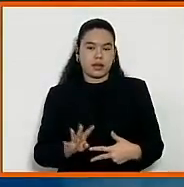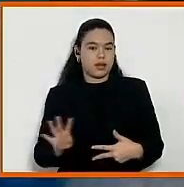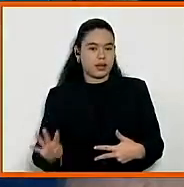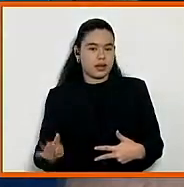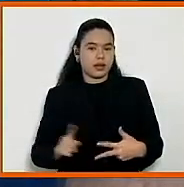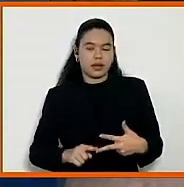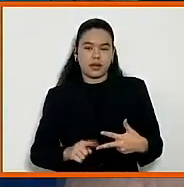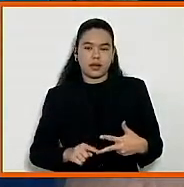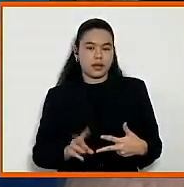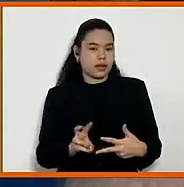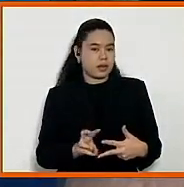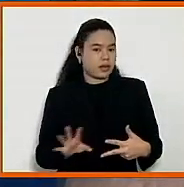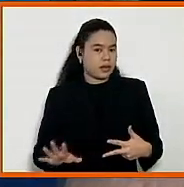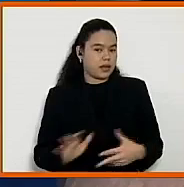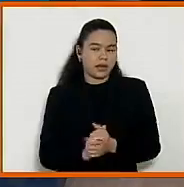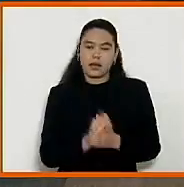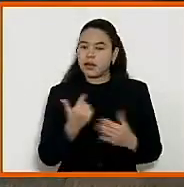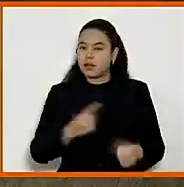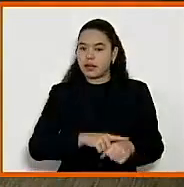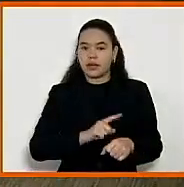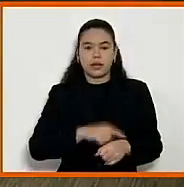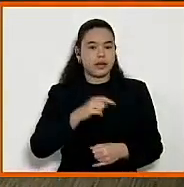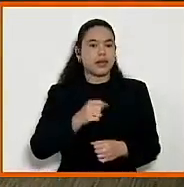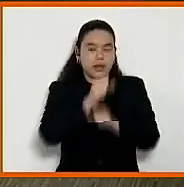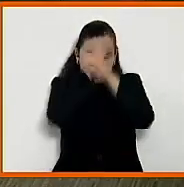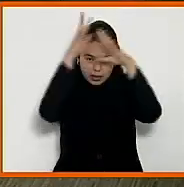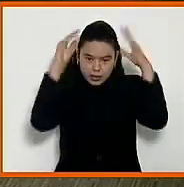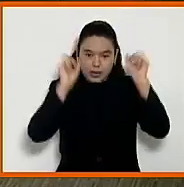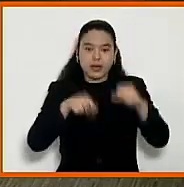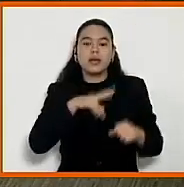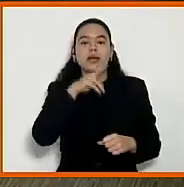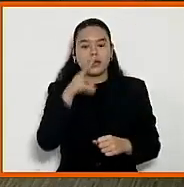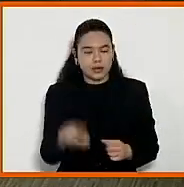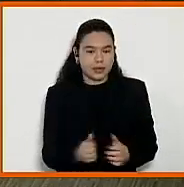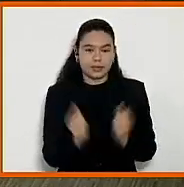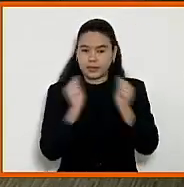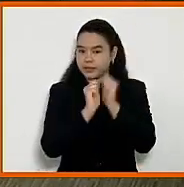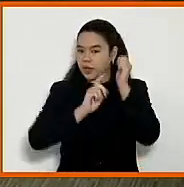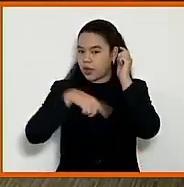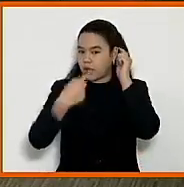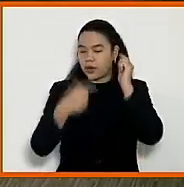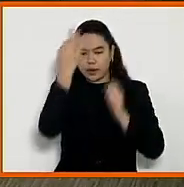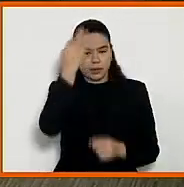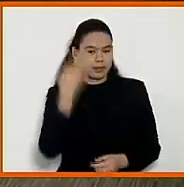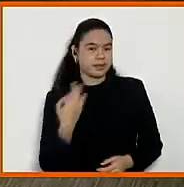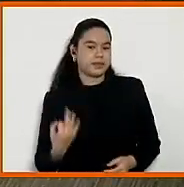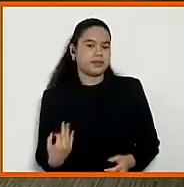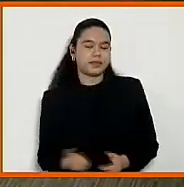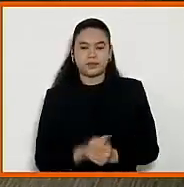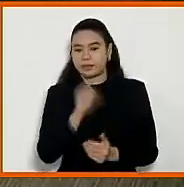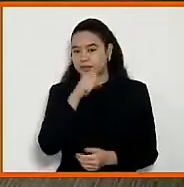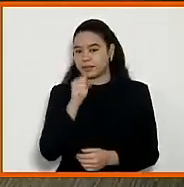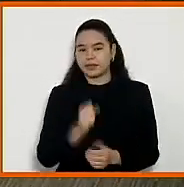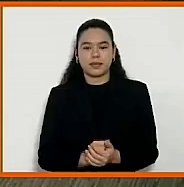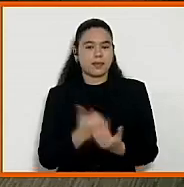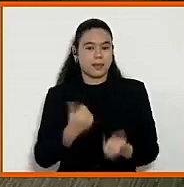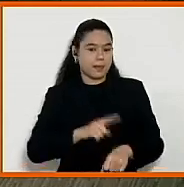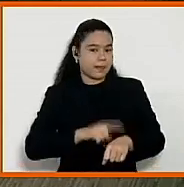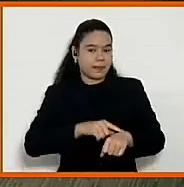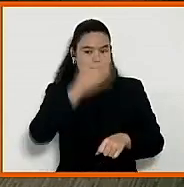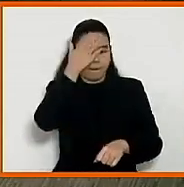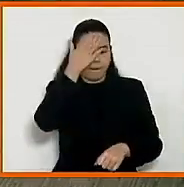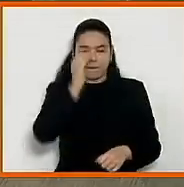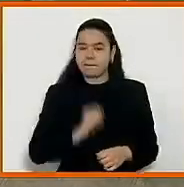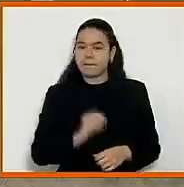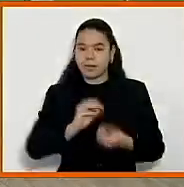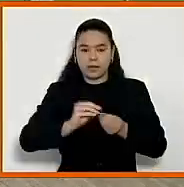y 65. Llegó el momento de que tu sueño se haga una realidad con Francini Zúñiga. Así es, Madeline, se llegó el momento de conocer